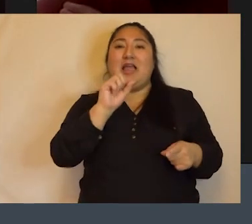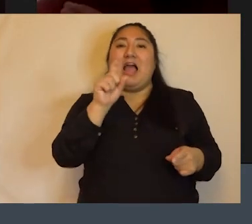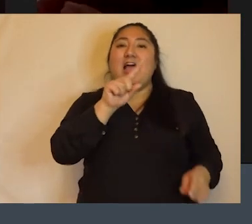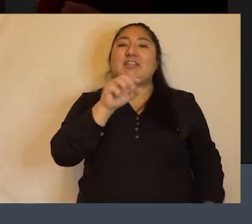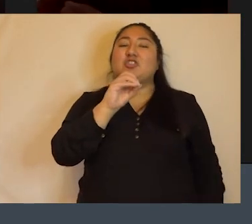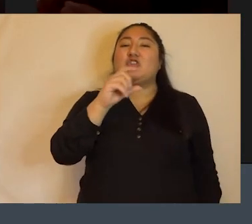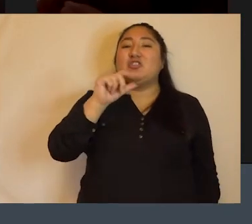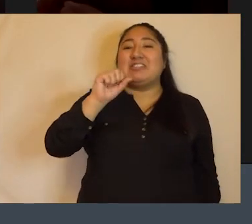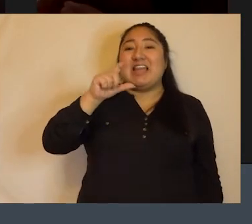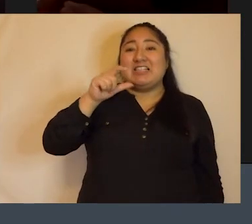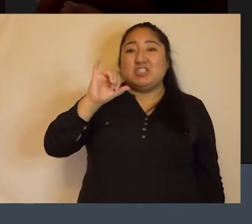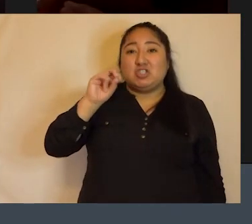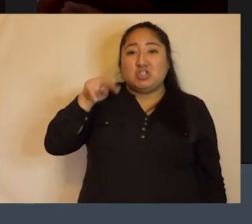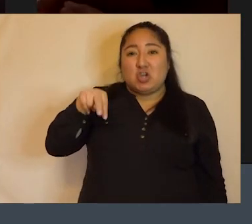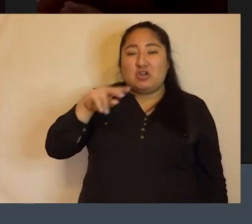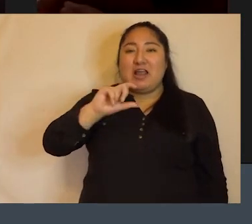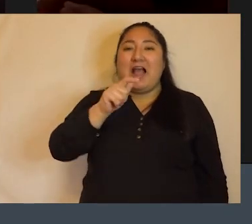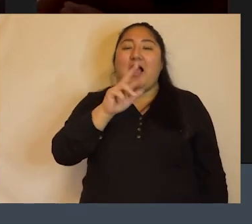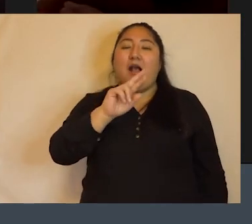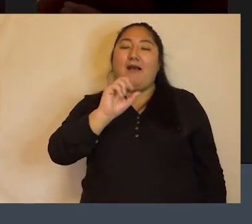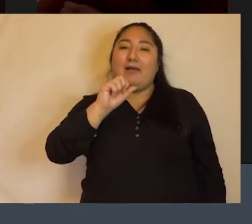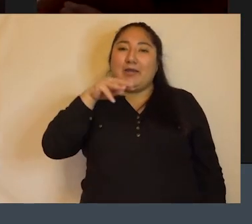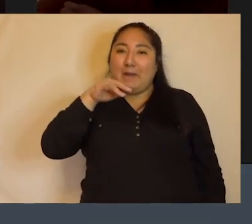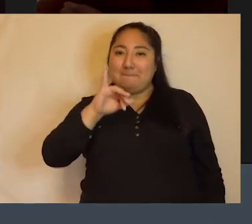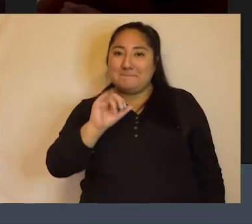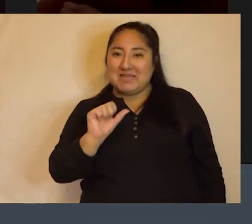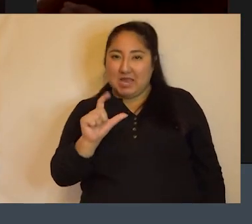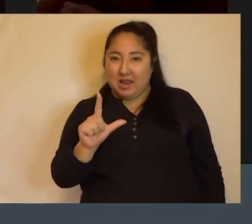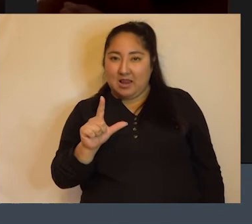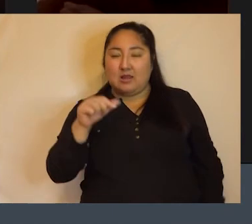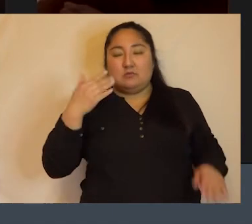asociación gremial que reunimos a algunos de esos